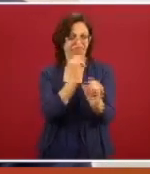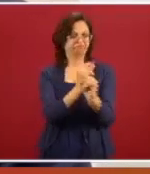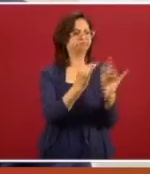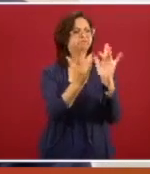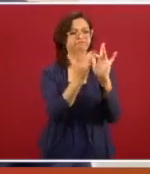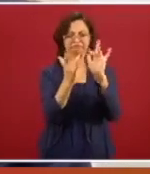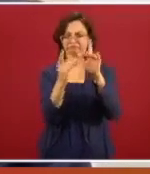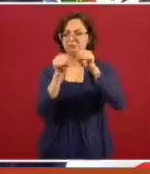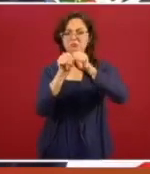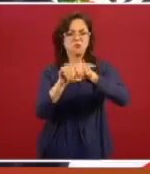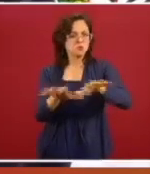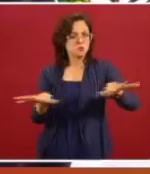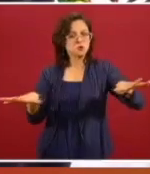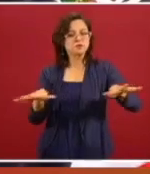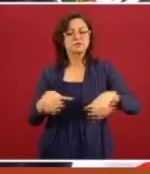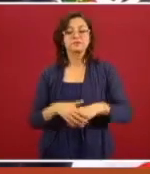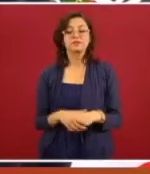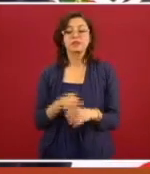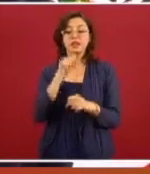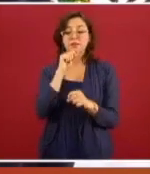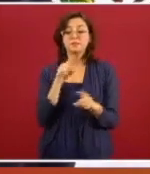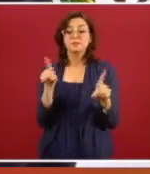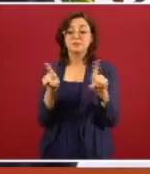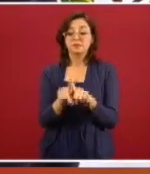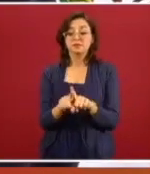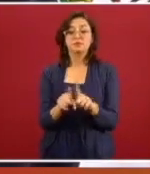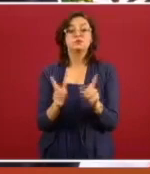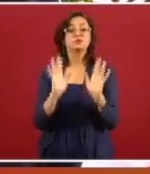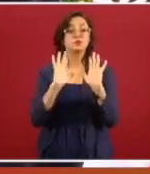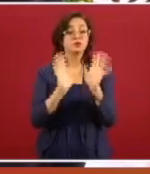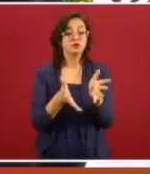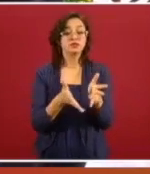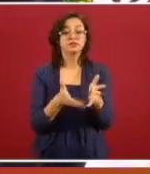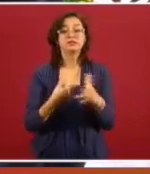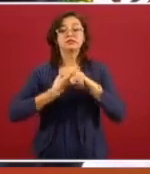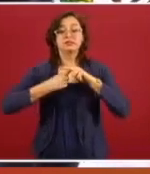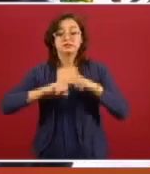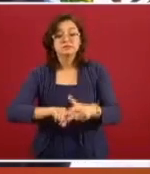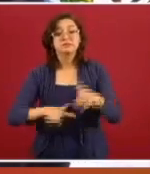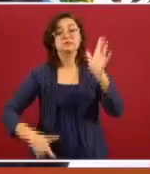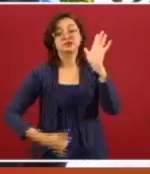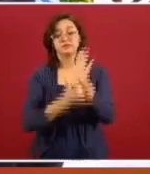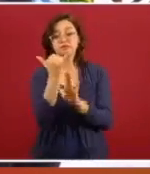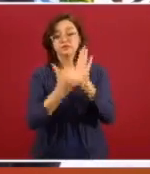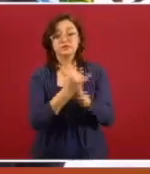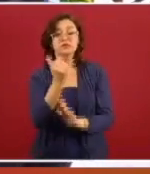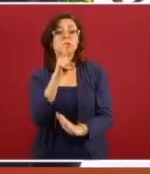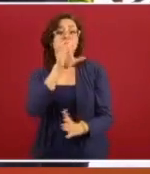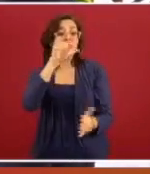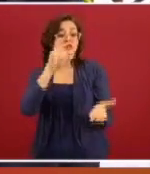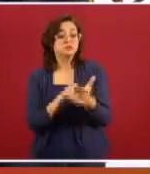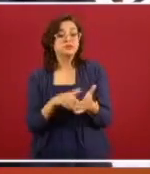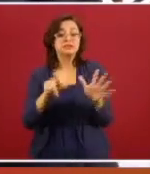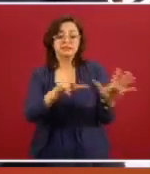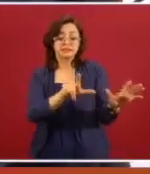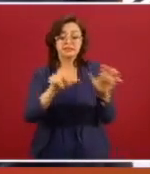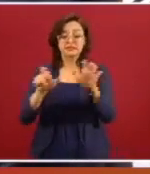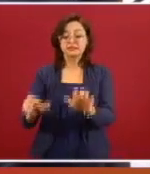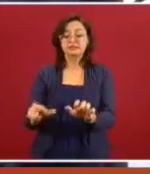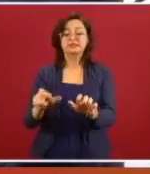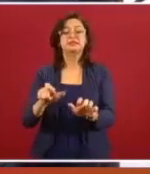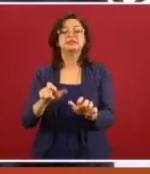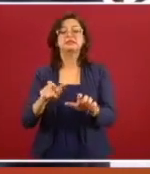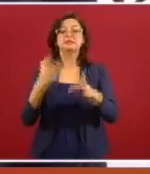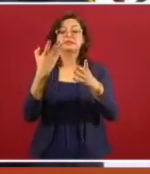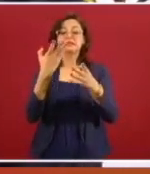forma, ya iniciamos la construcción de 2,700 sucursales